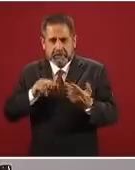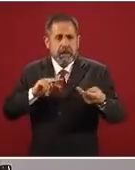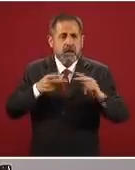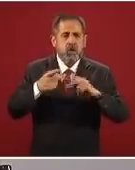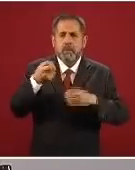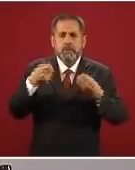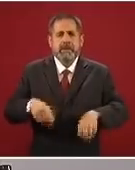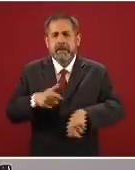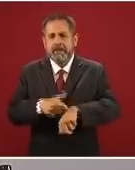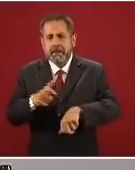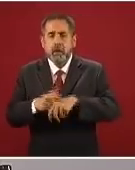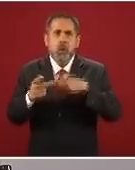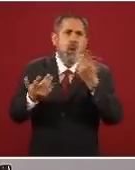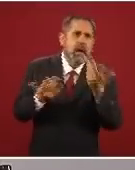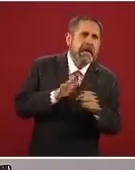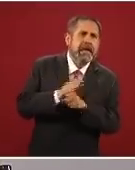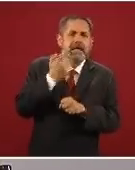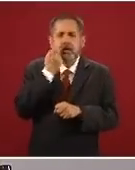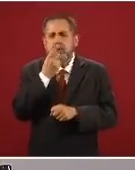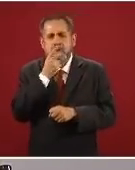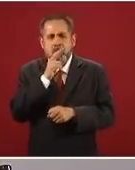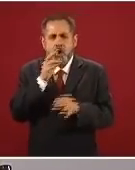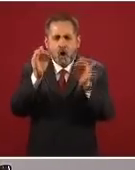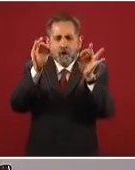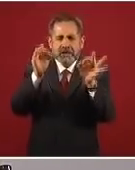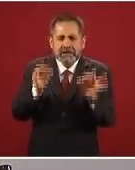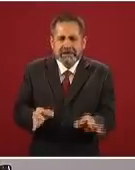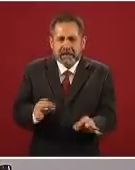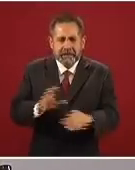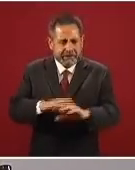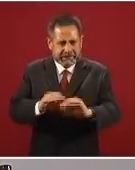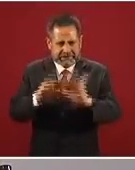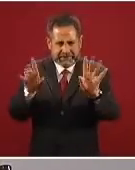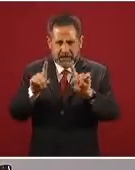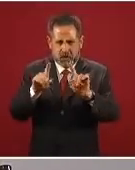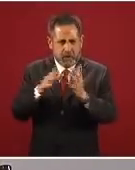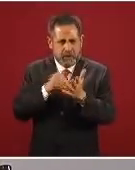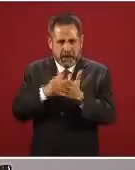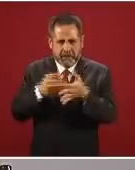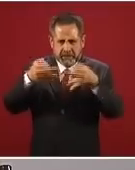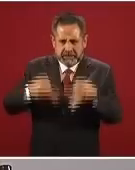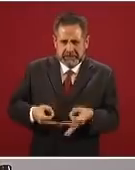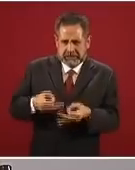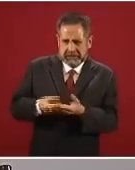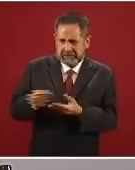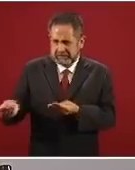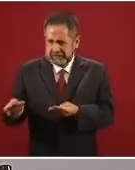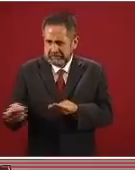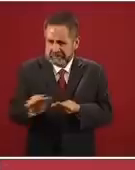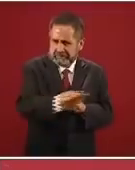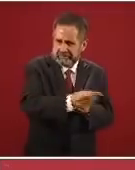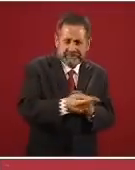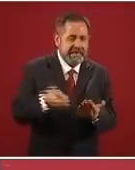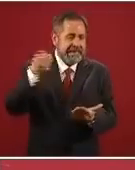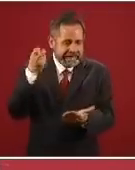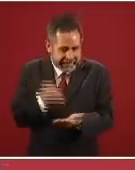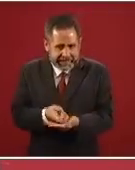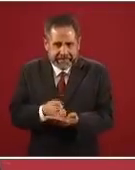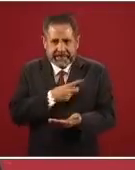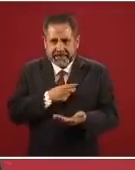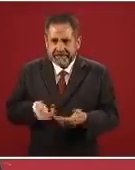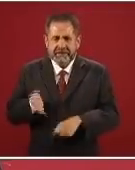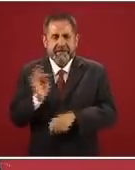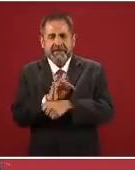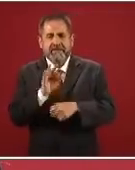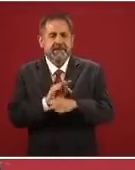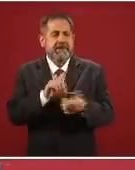perderles el tiempo y que tengan ustedes un documento claro, preciso, de cómo creemos que se debe de defender